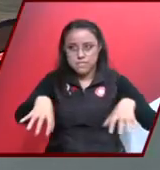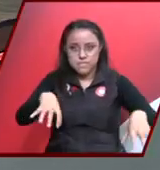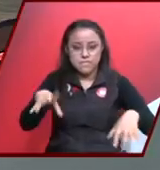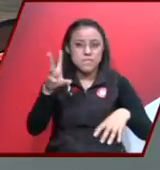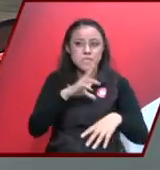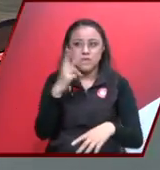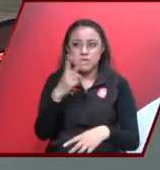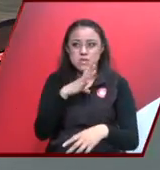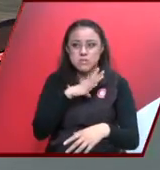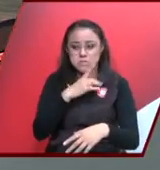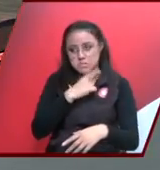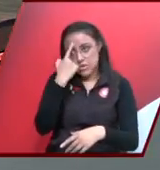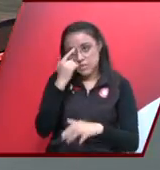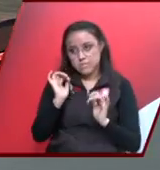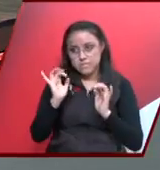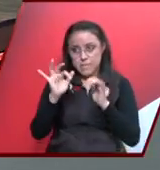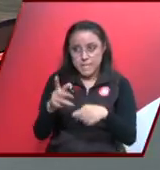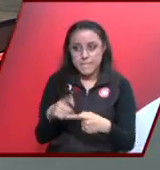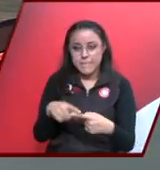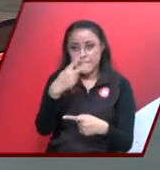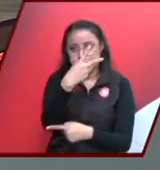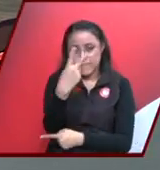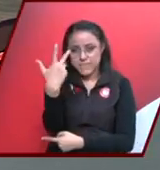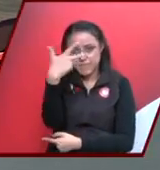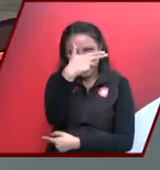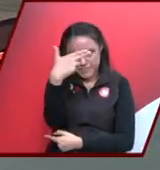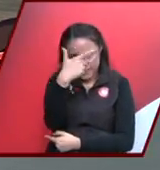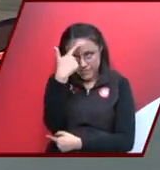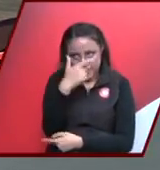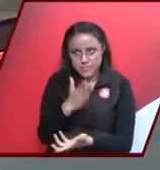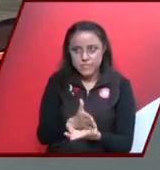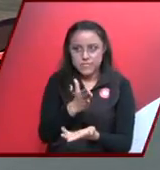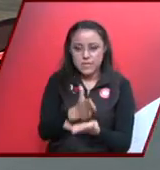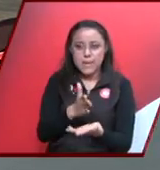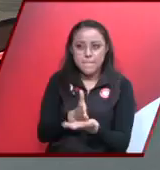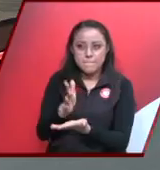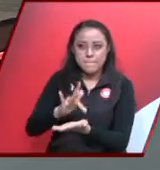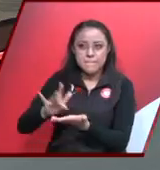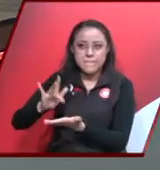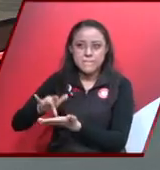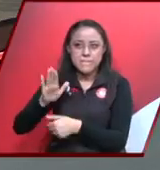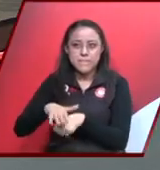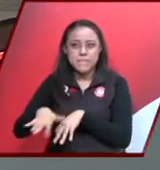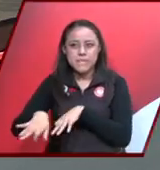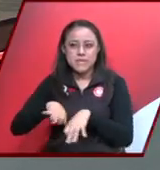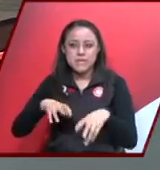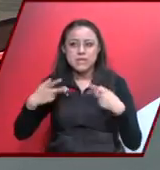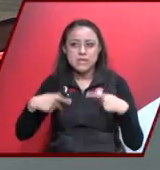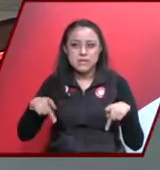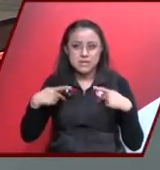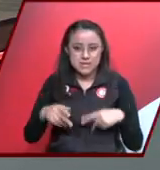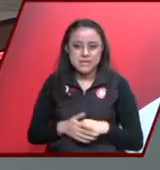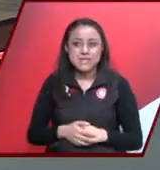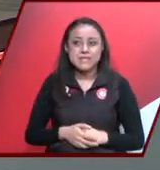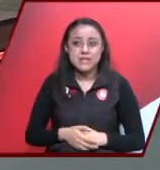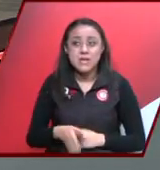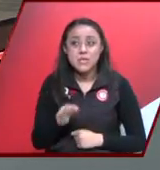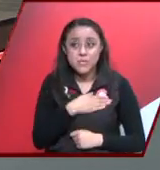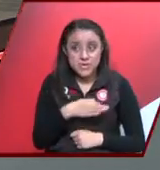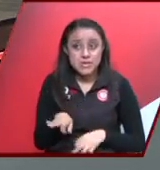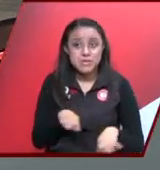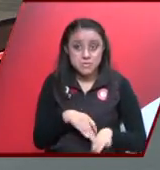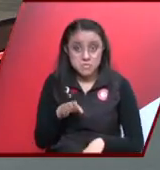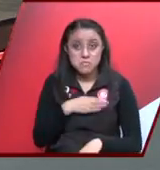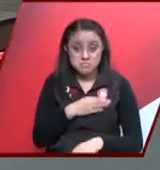unos conjuntos residenciales y aparte 2 hoteles para generar bases de trabajo para su gente. Ha hecho un buen